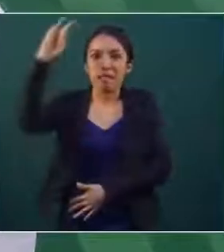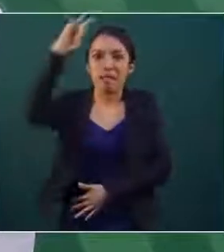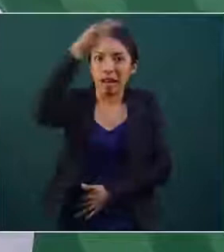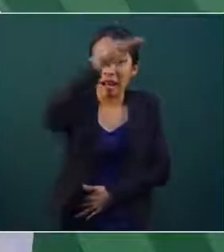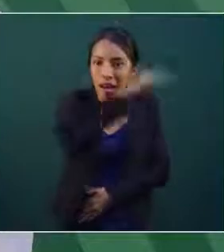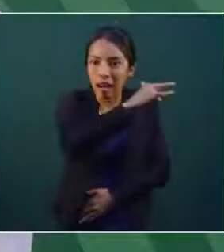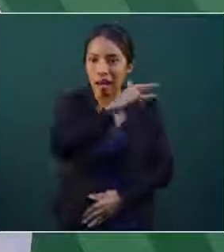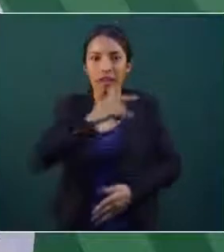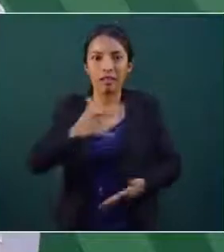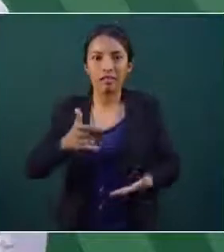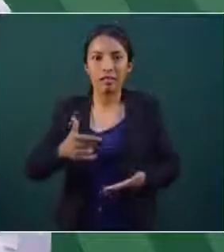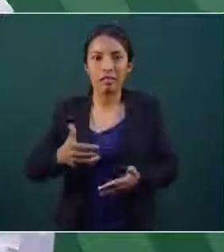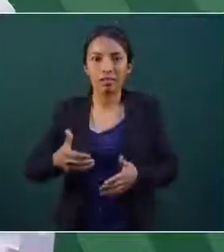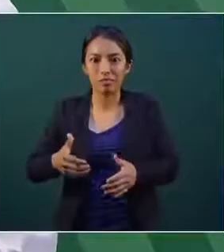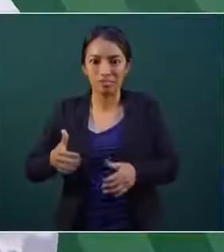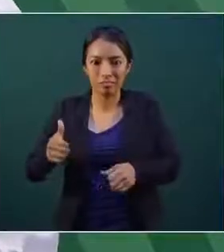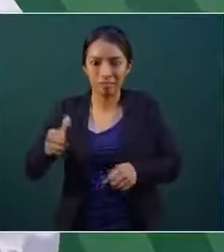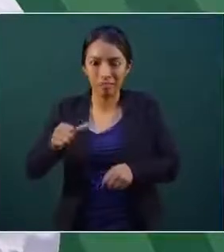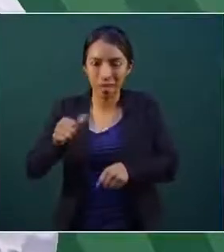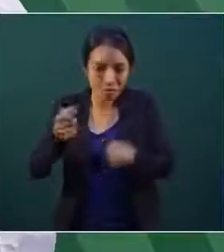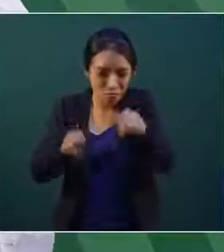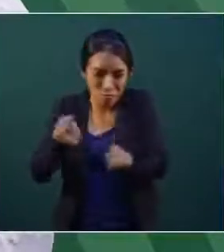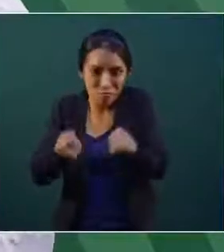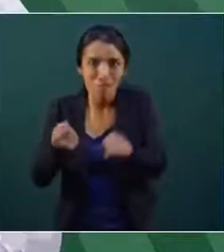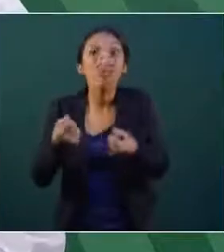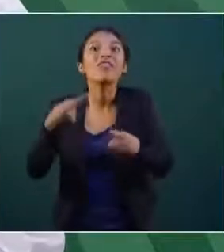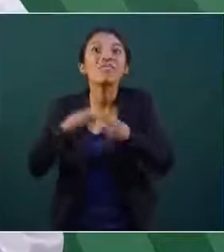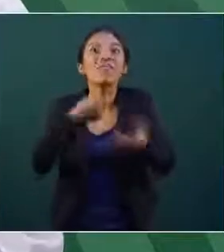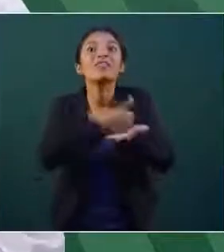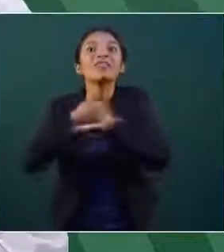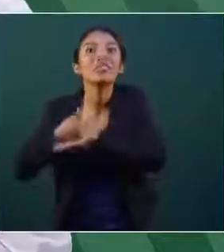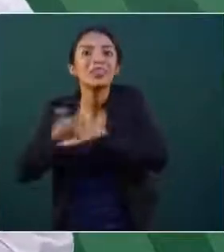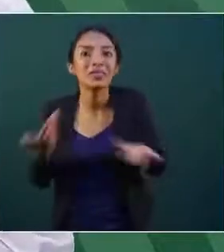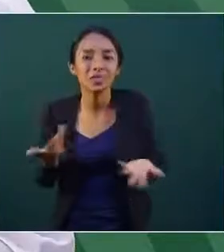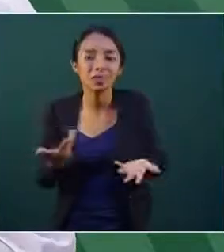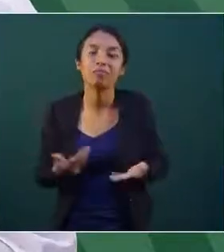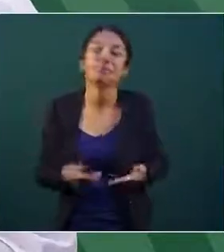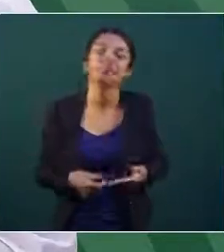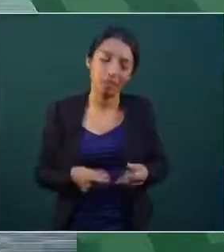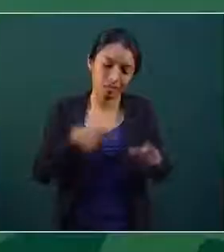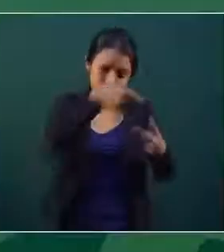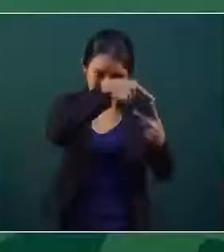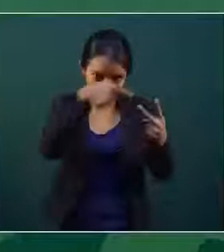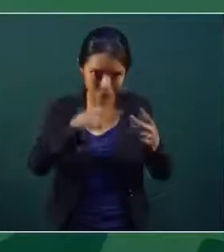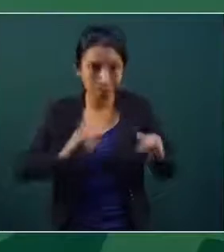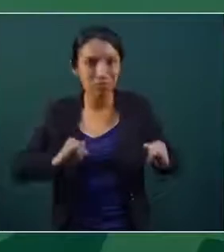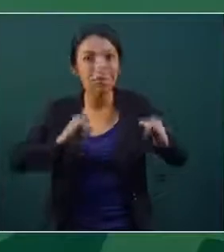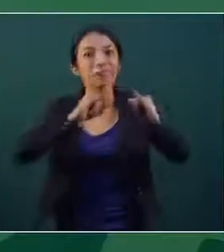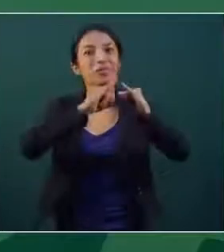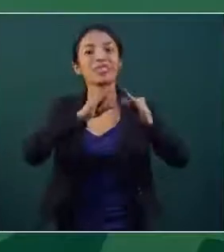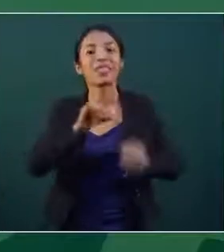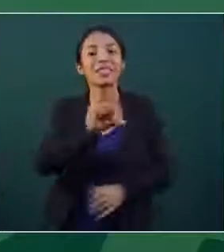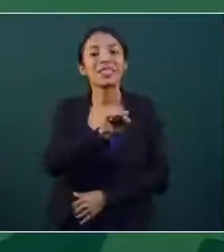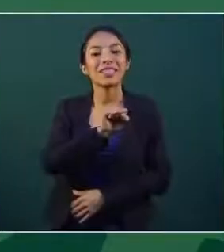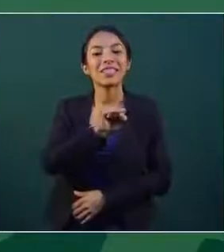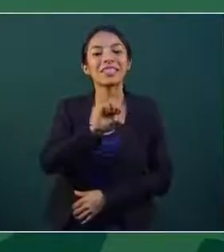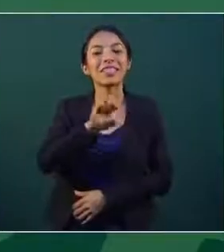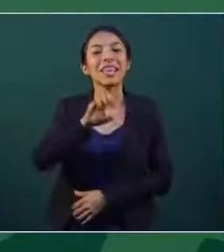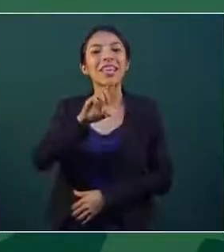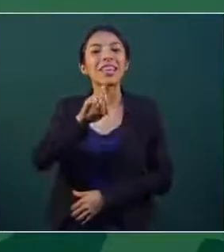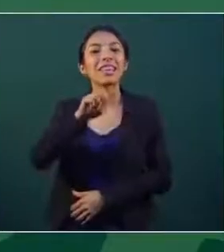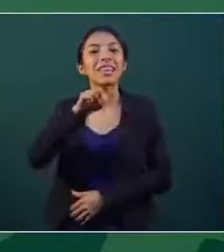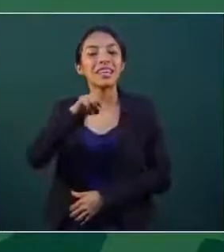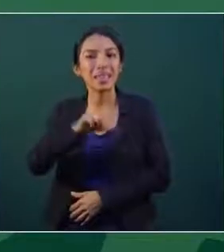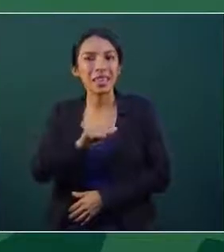Sí. La Marina y la Secretaría de la Defensa nos